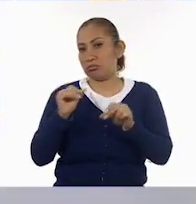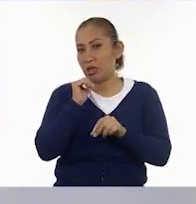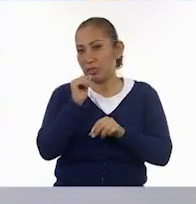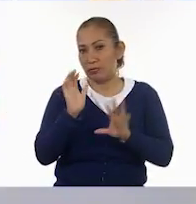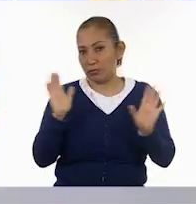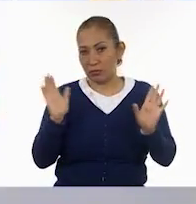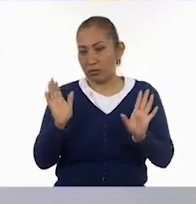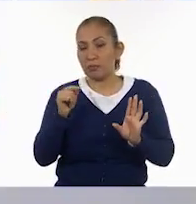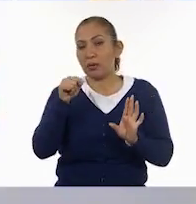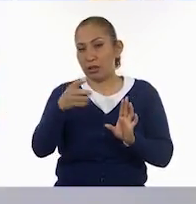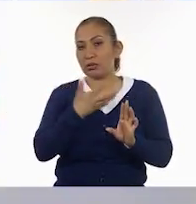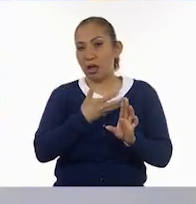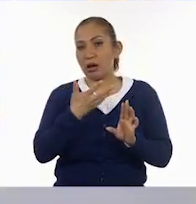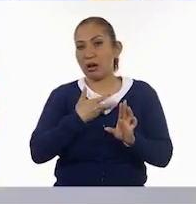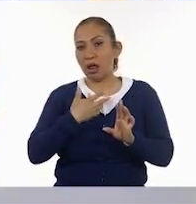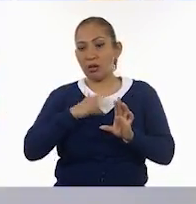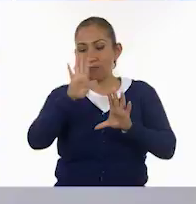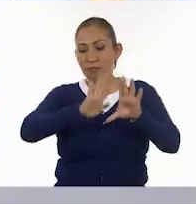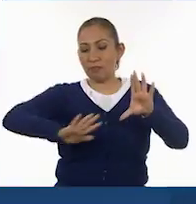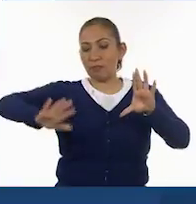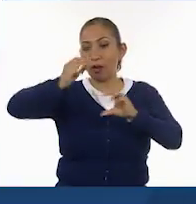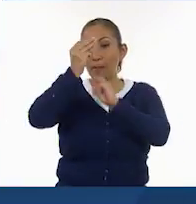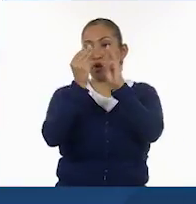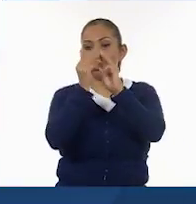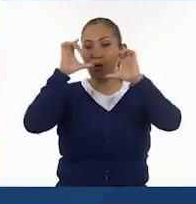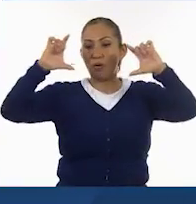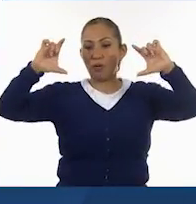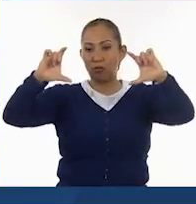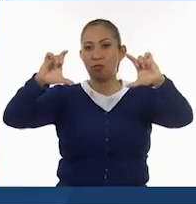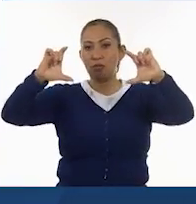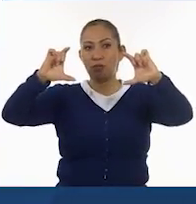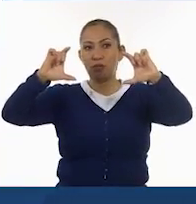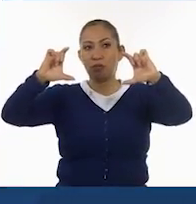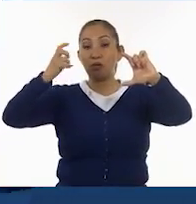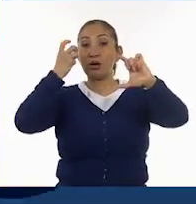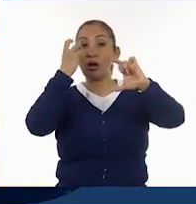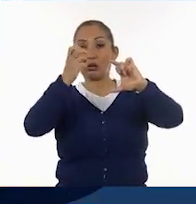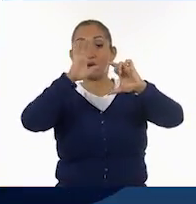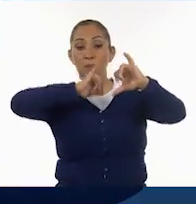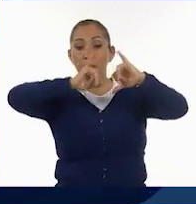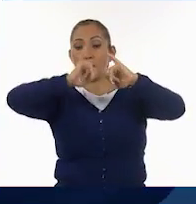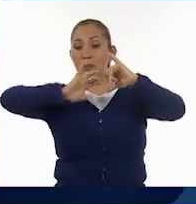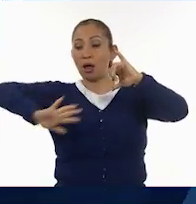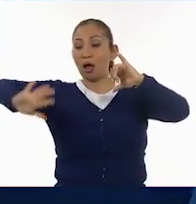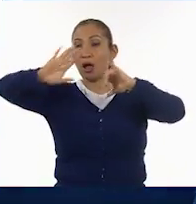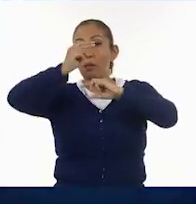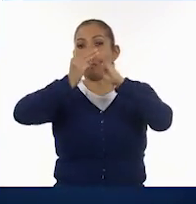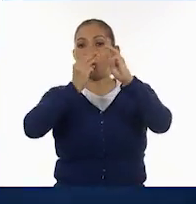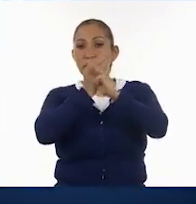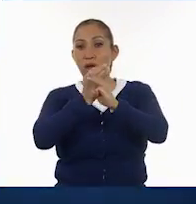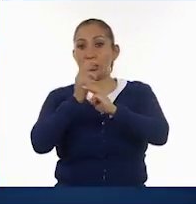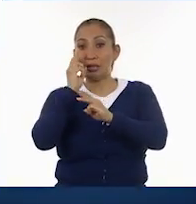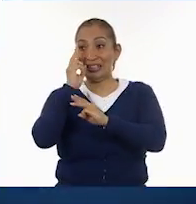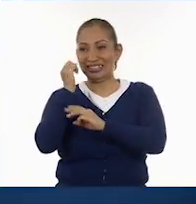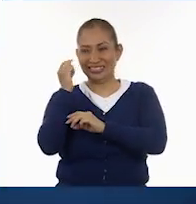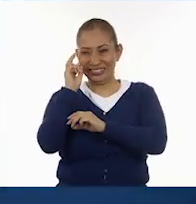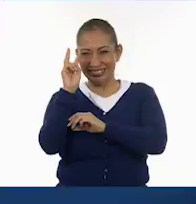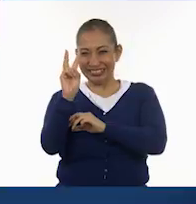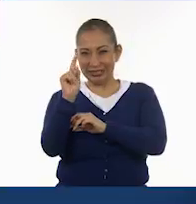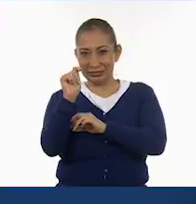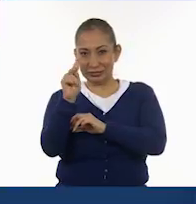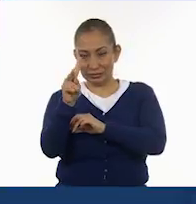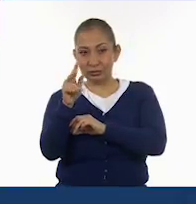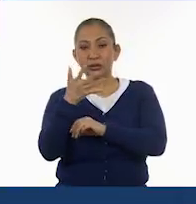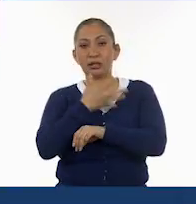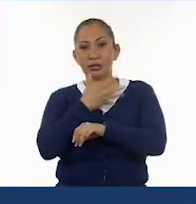mapas ni nada, porque aquí tienes un planisferio y precisamente este planisferio es el que tengo a mis espaldas,